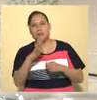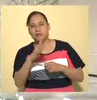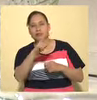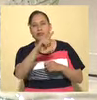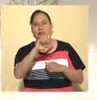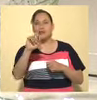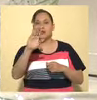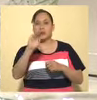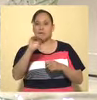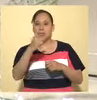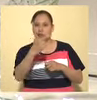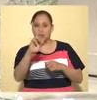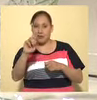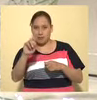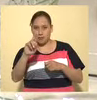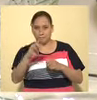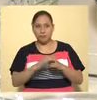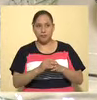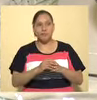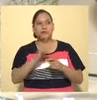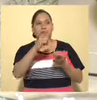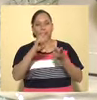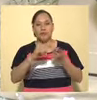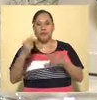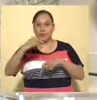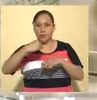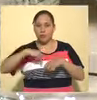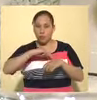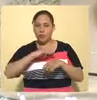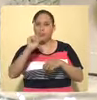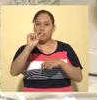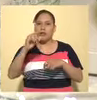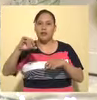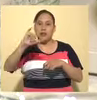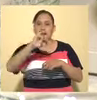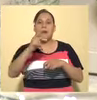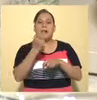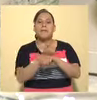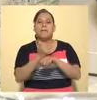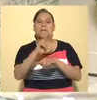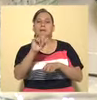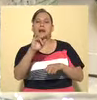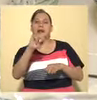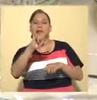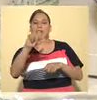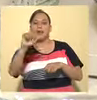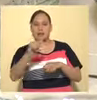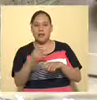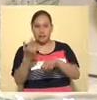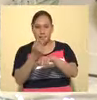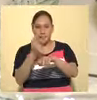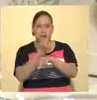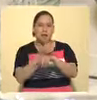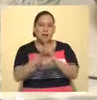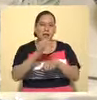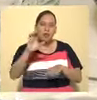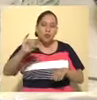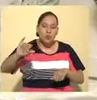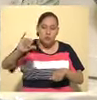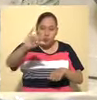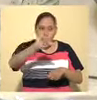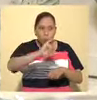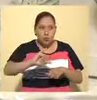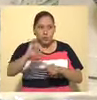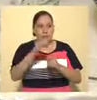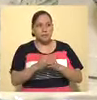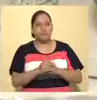son 190 gramos. Uh-huh. Le vamos a agregar un chorrito de vainilla. Me voy para acá. Ay, qué